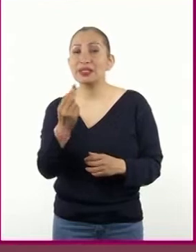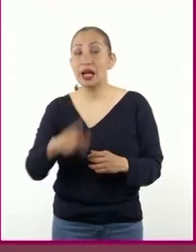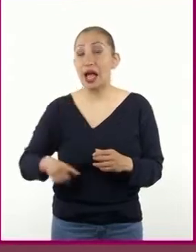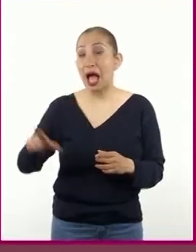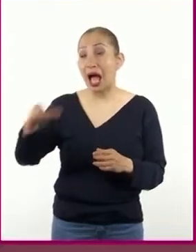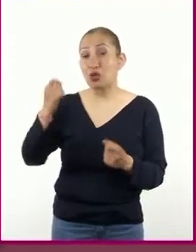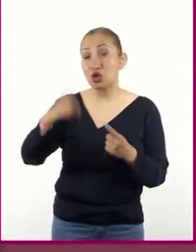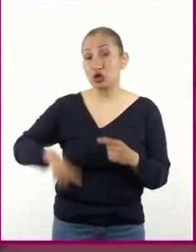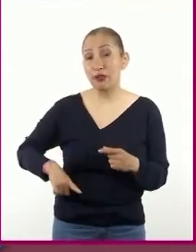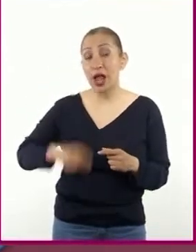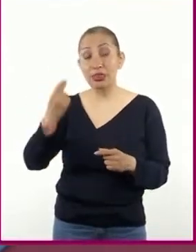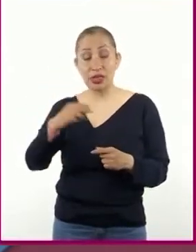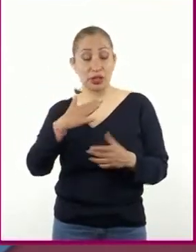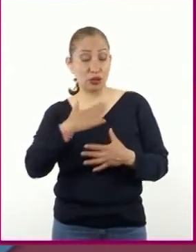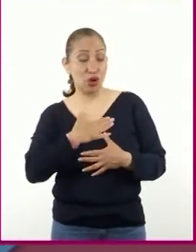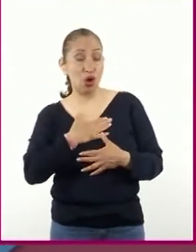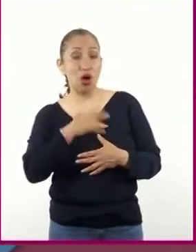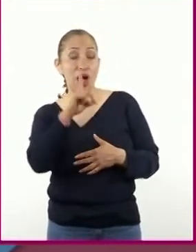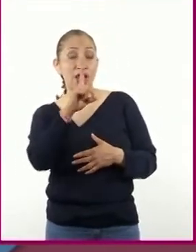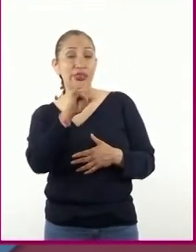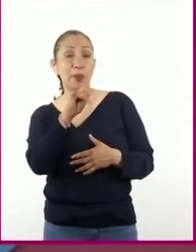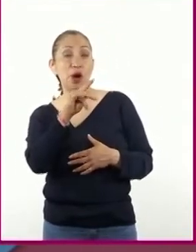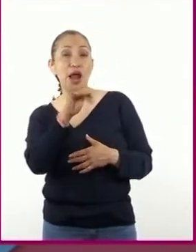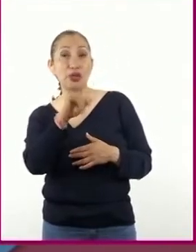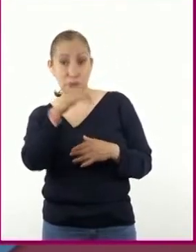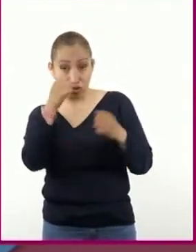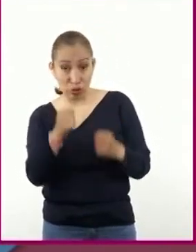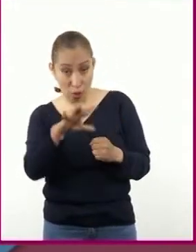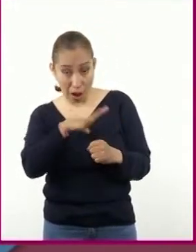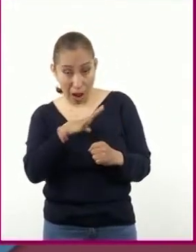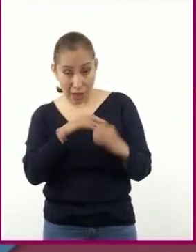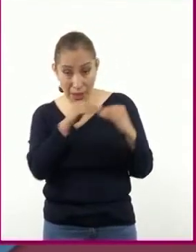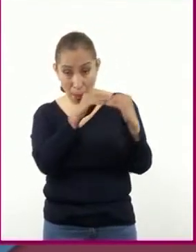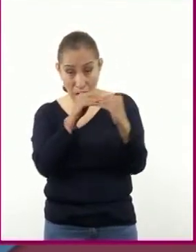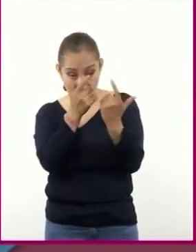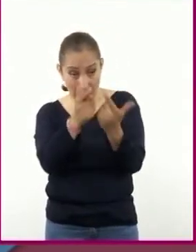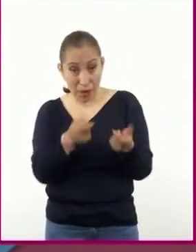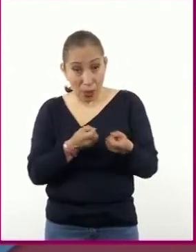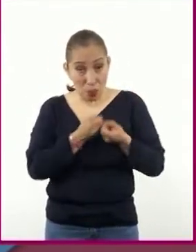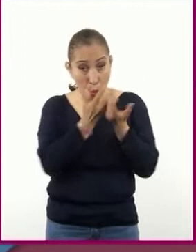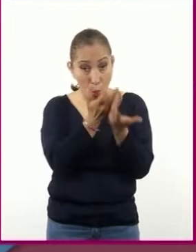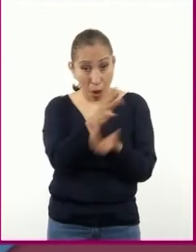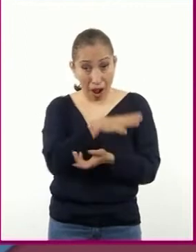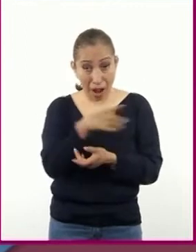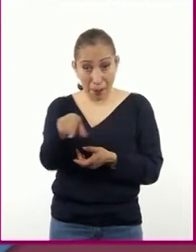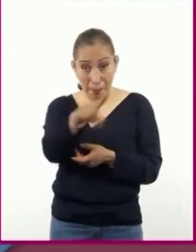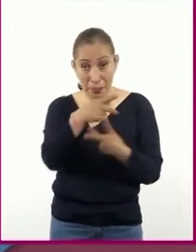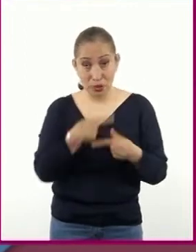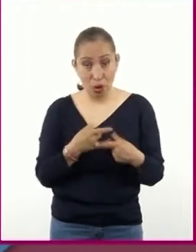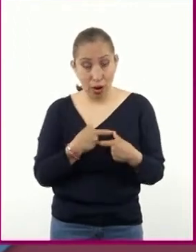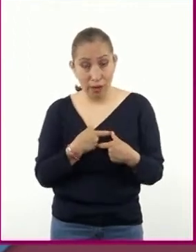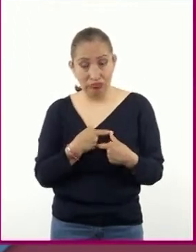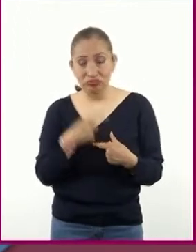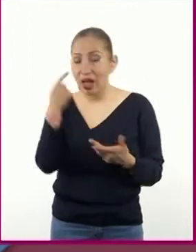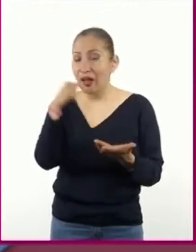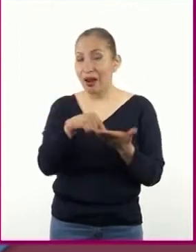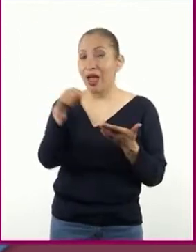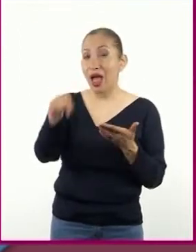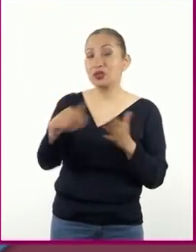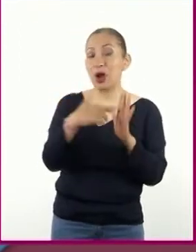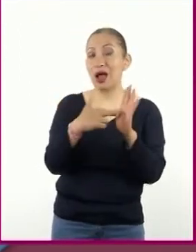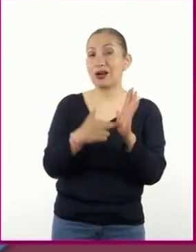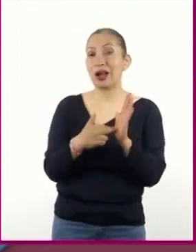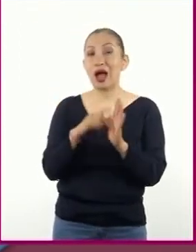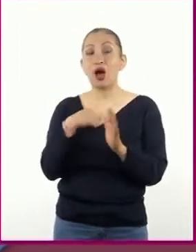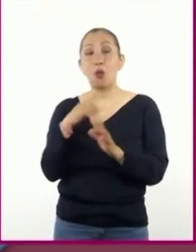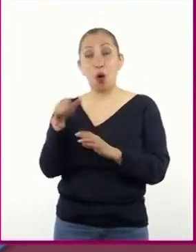gobiernos que se denominan democráticos, pero no garantizan la libertad de expresión, lo cual se considera como un principio de